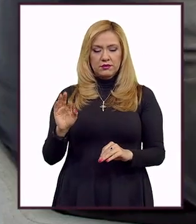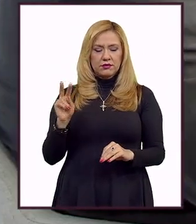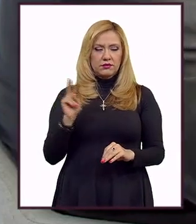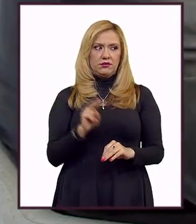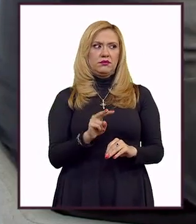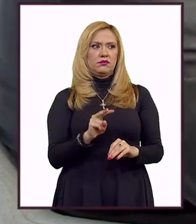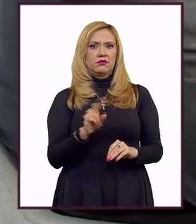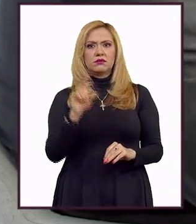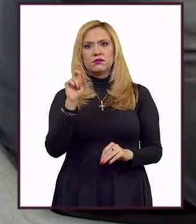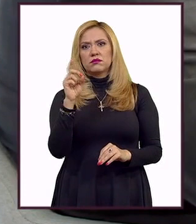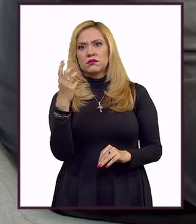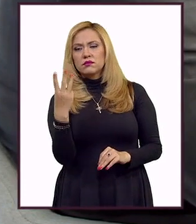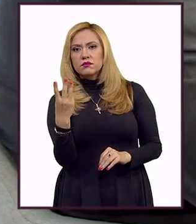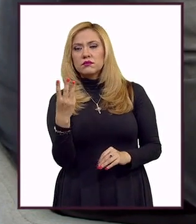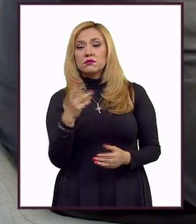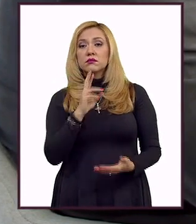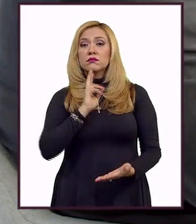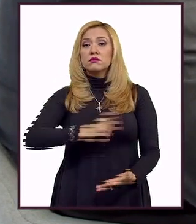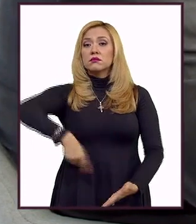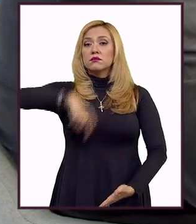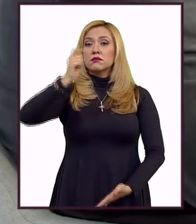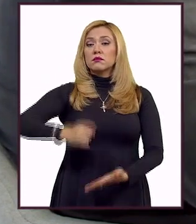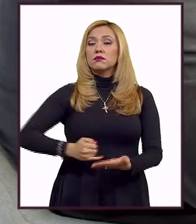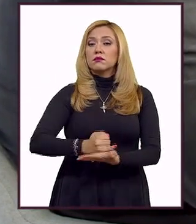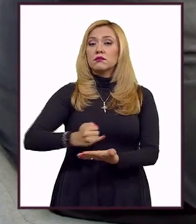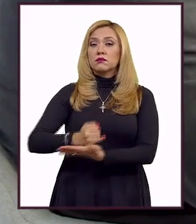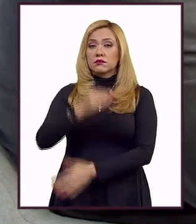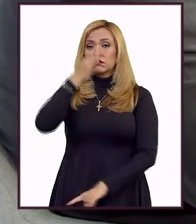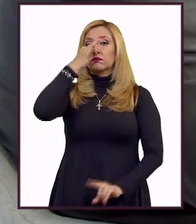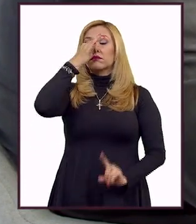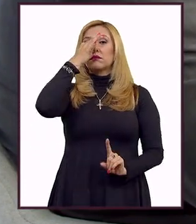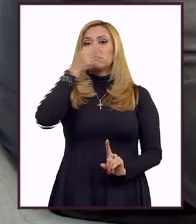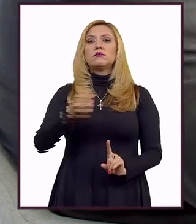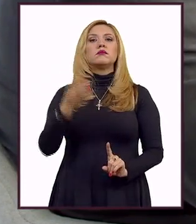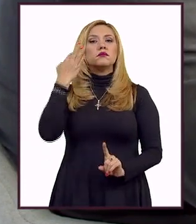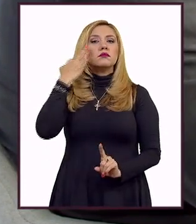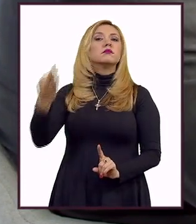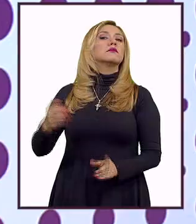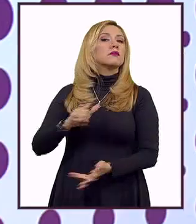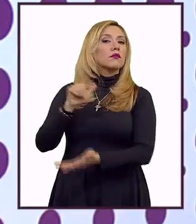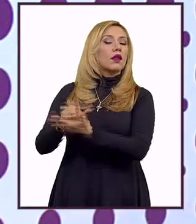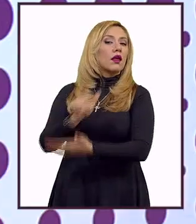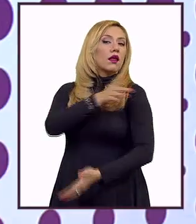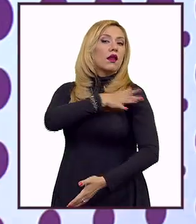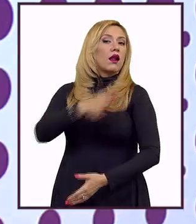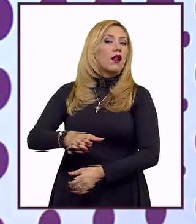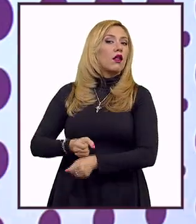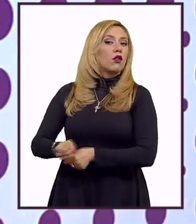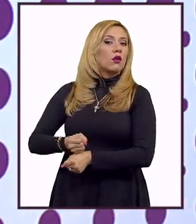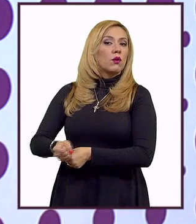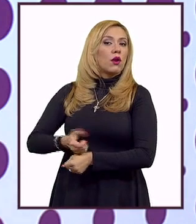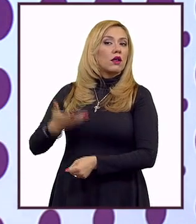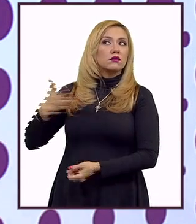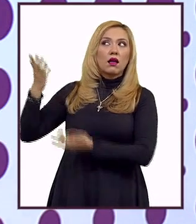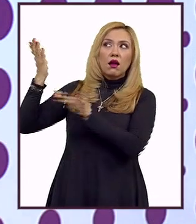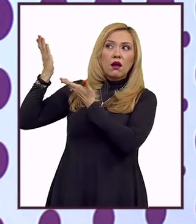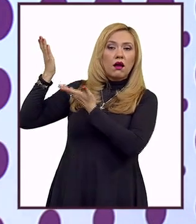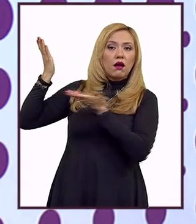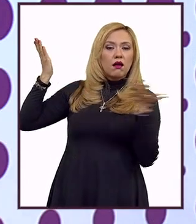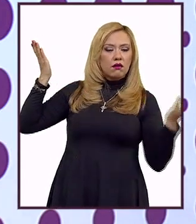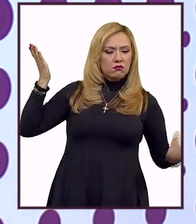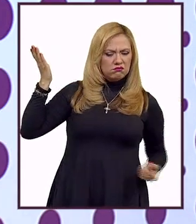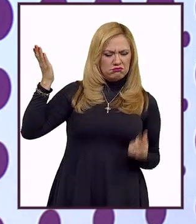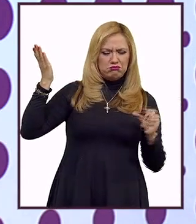alarmante, ¿no? De 33 sentencias solamente, ¿no? ¿Y cuánto tiempo tenemos de tener la Ley General de Tortura? Sí. ¿No? Entonces,